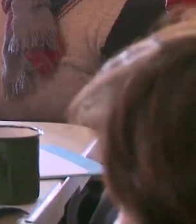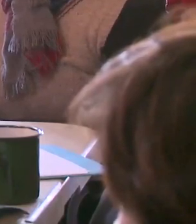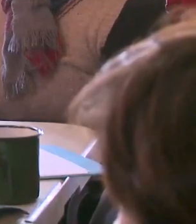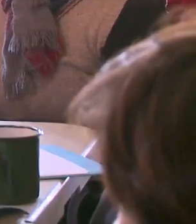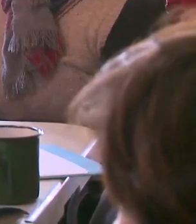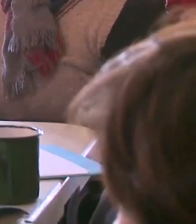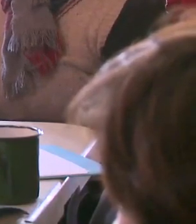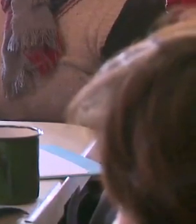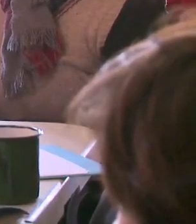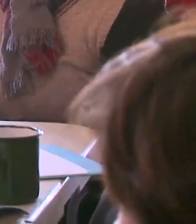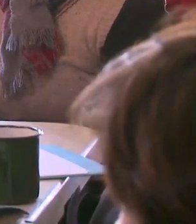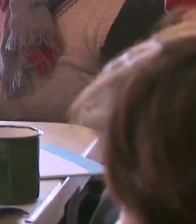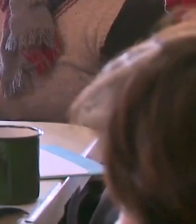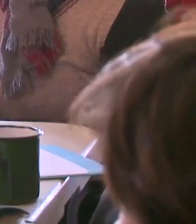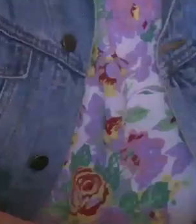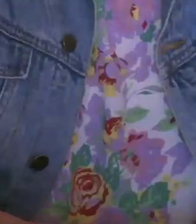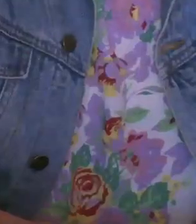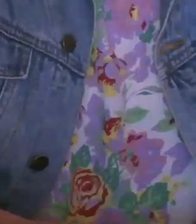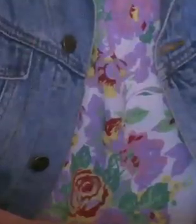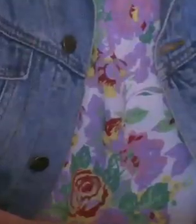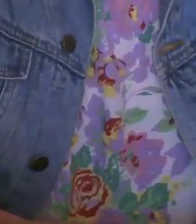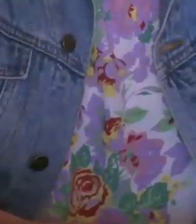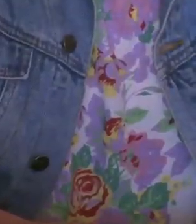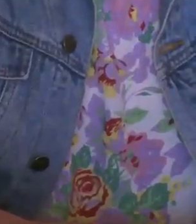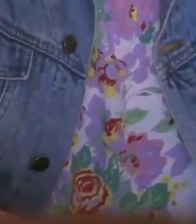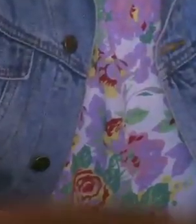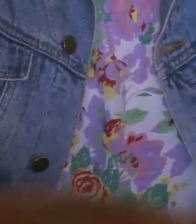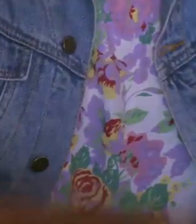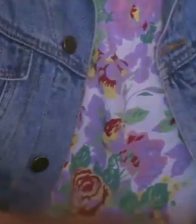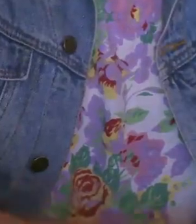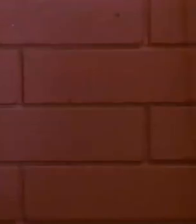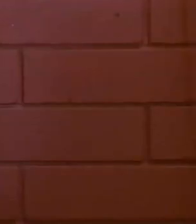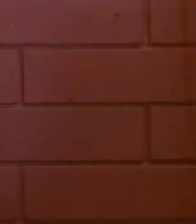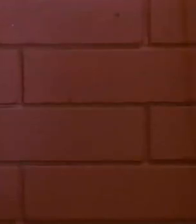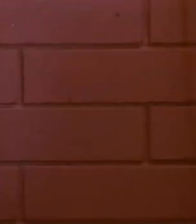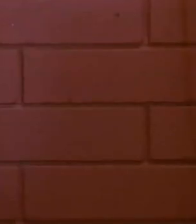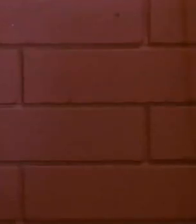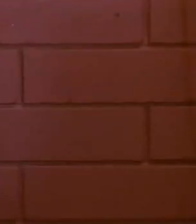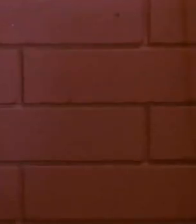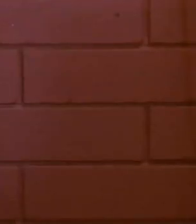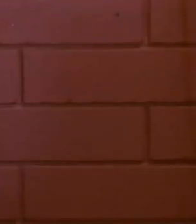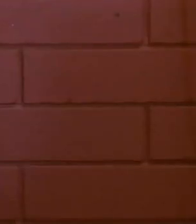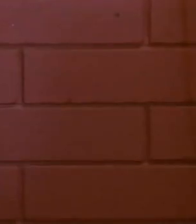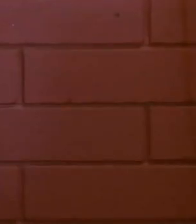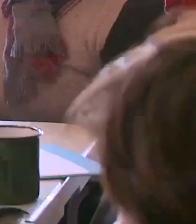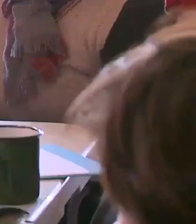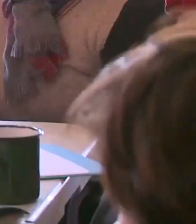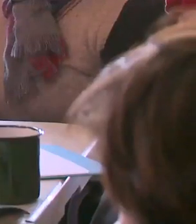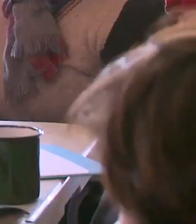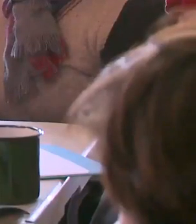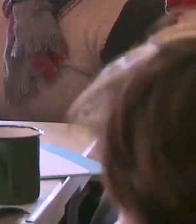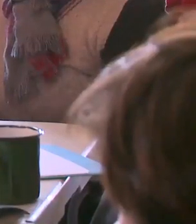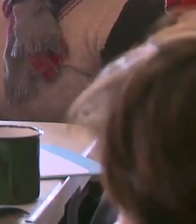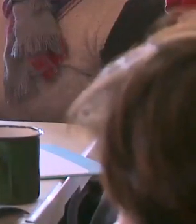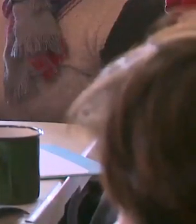family, Albert's family, and essentially that took place by meeting up with Namajira Art Center, who